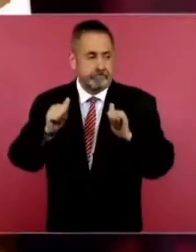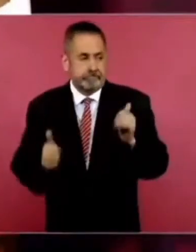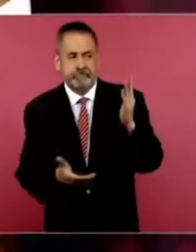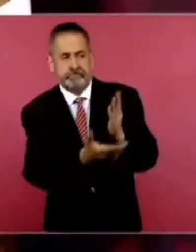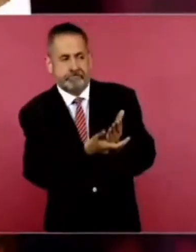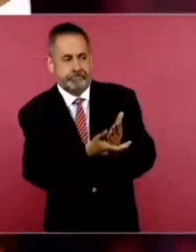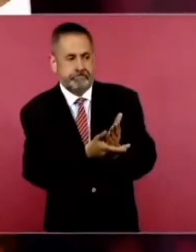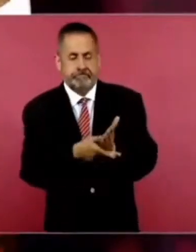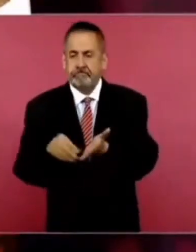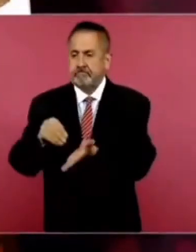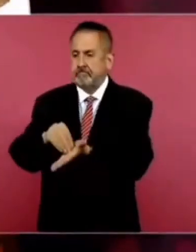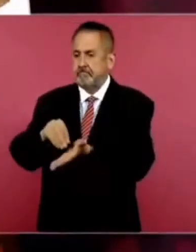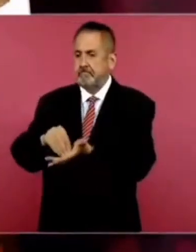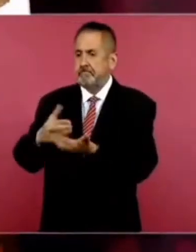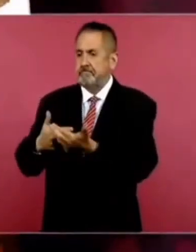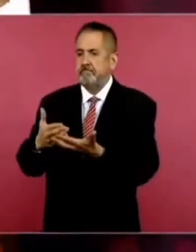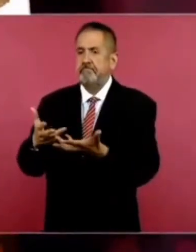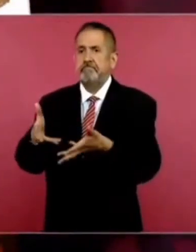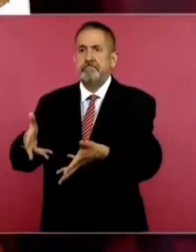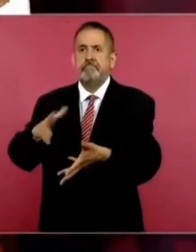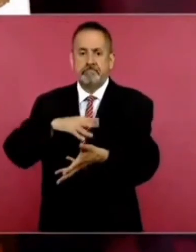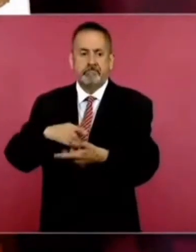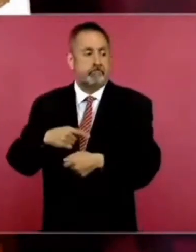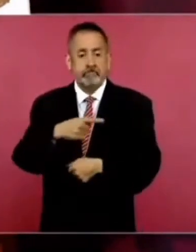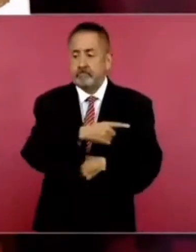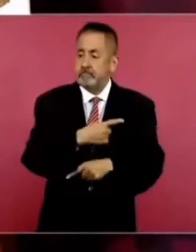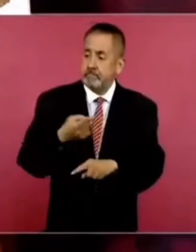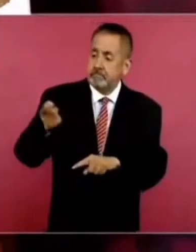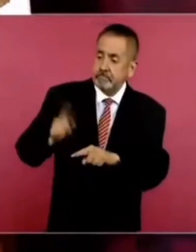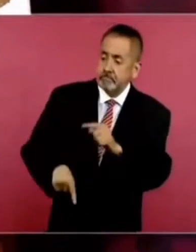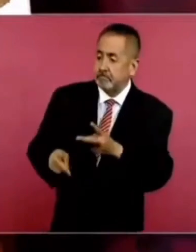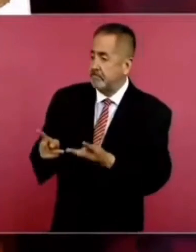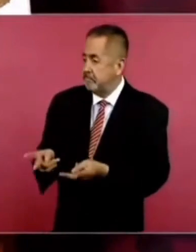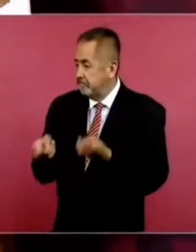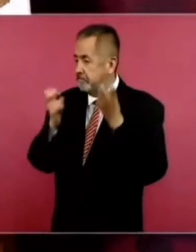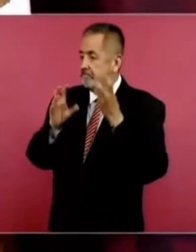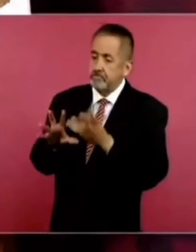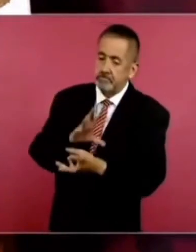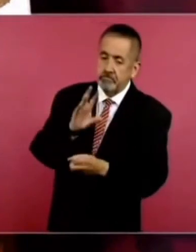todo, a llevárselo todo, a robárselo todo,